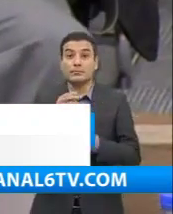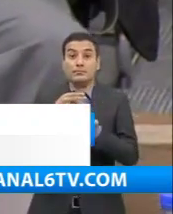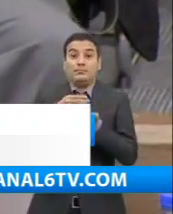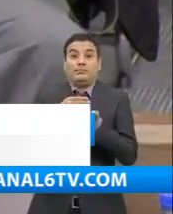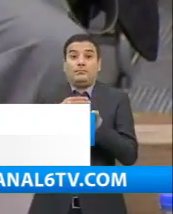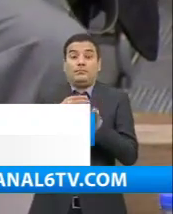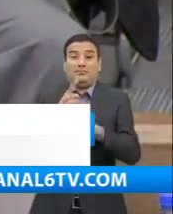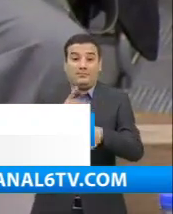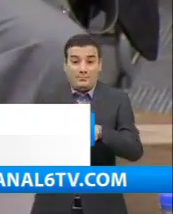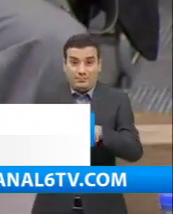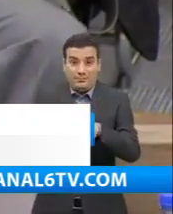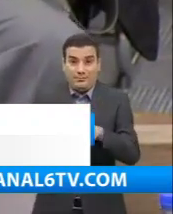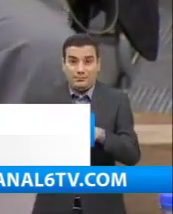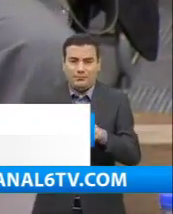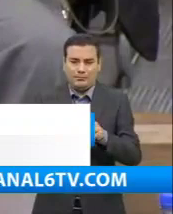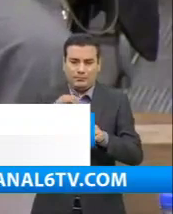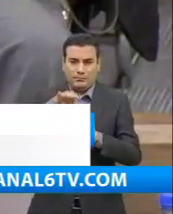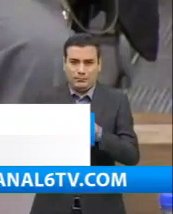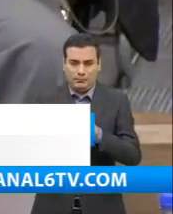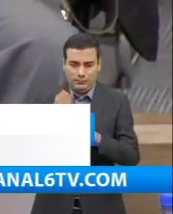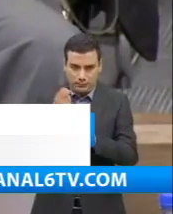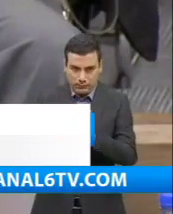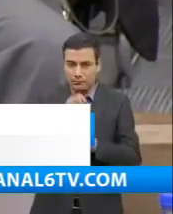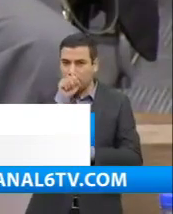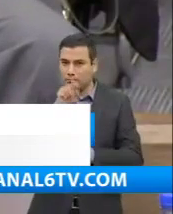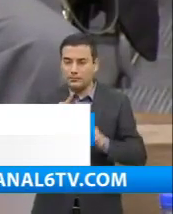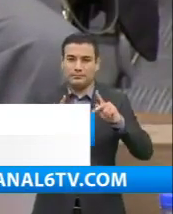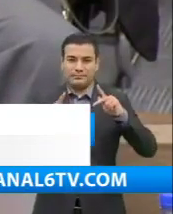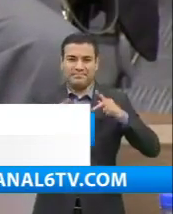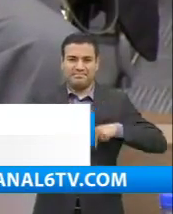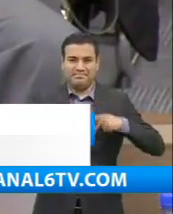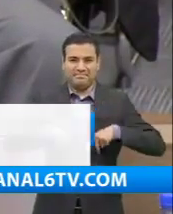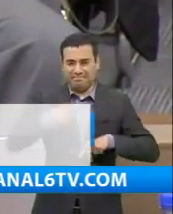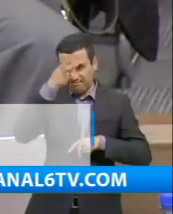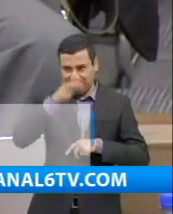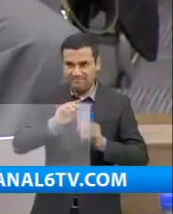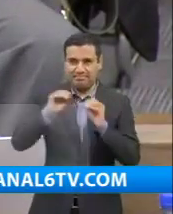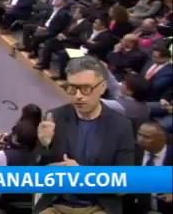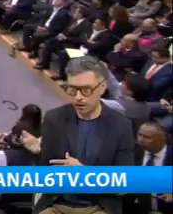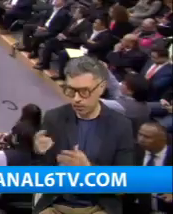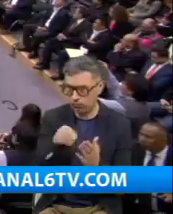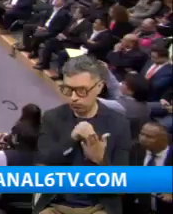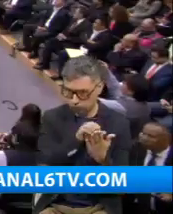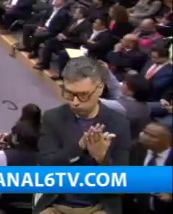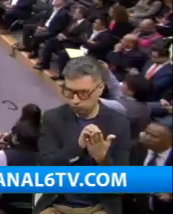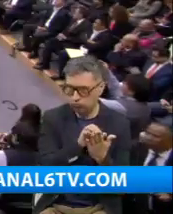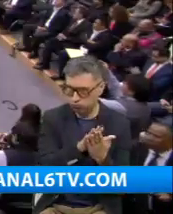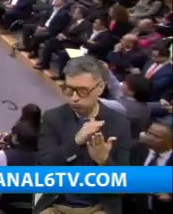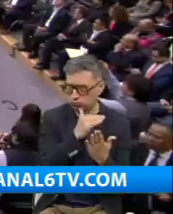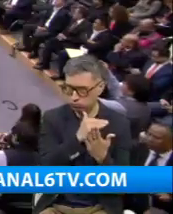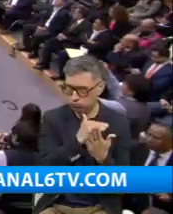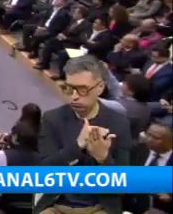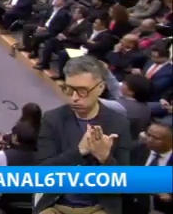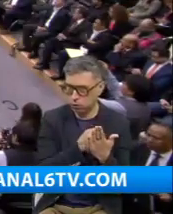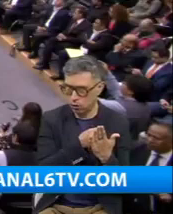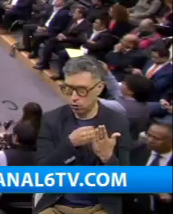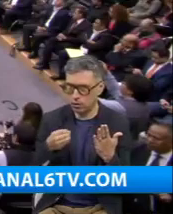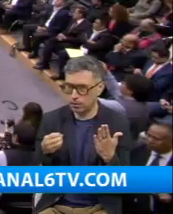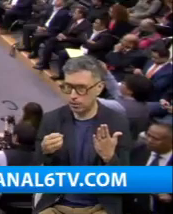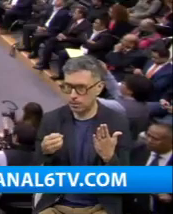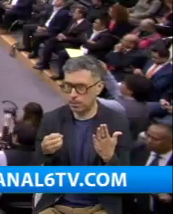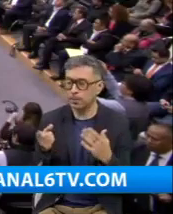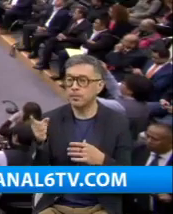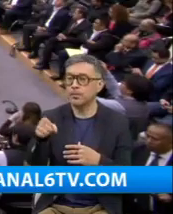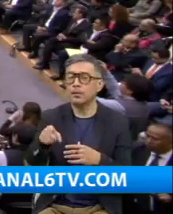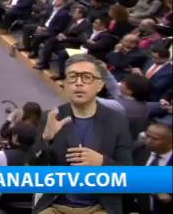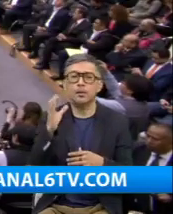postración, también el voto presencial para mexicanos y mexicanas residentes en el extranjero. Con respecto al Poder Legislativo, el próximo año se renovará